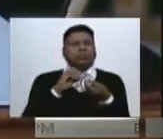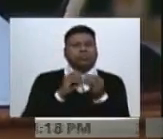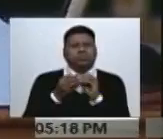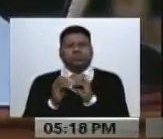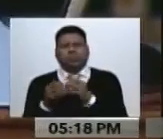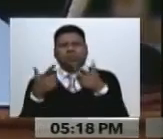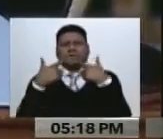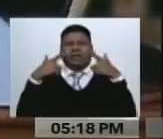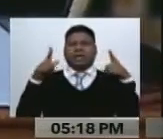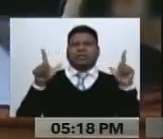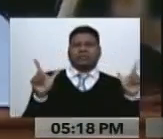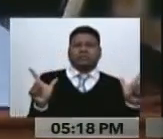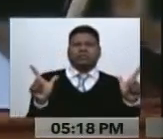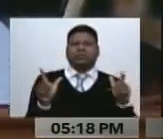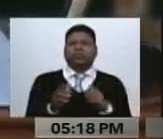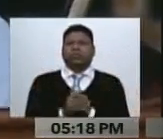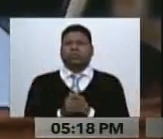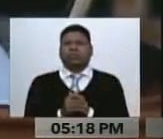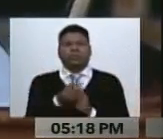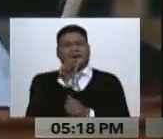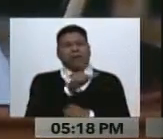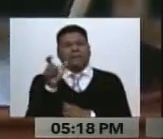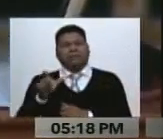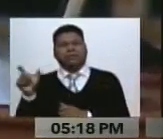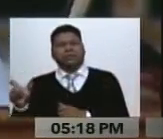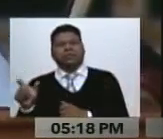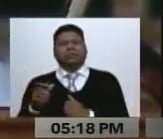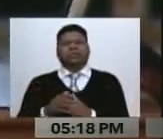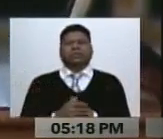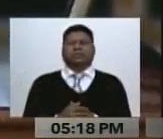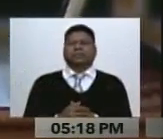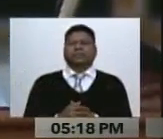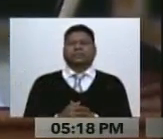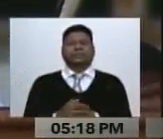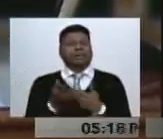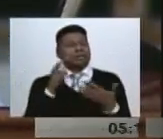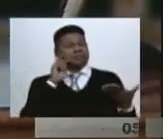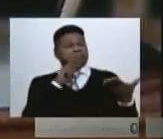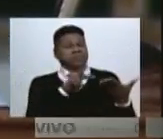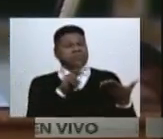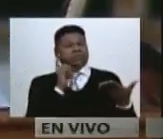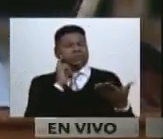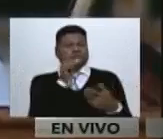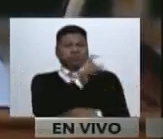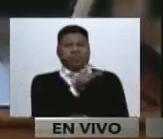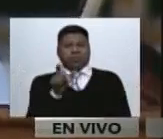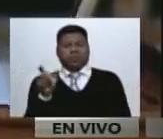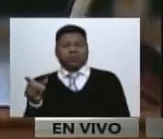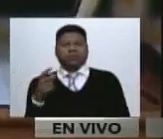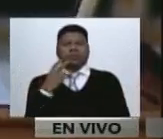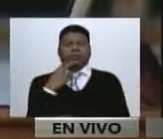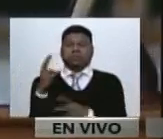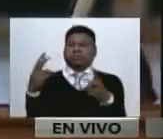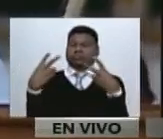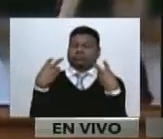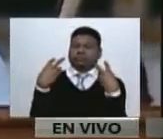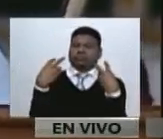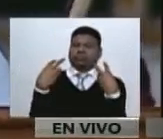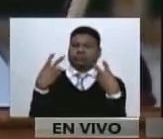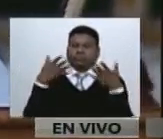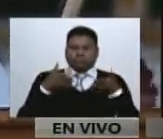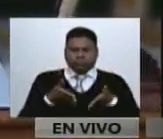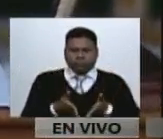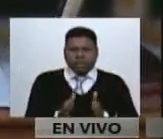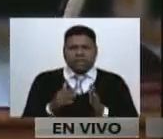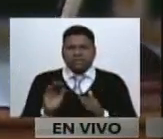liberación para la gente. Y allí estaban todos los que los vieron nacer, le